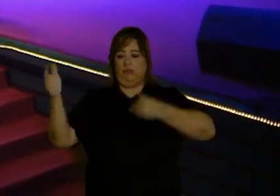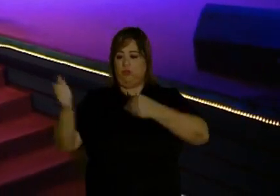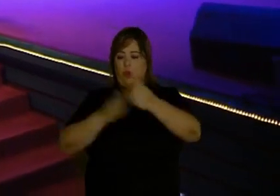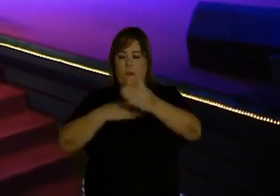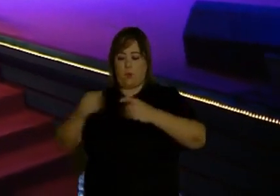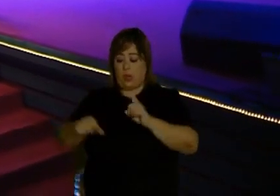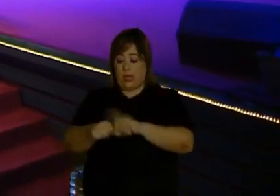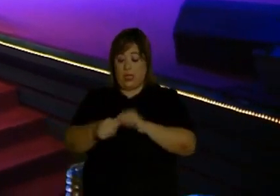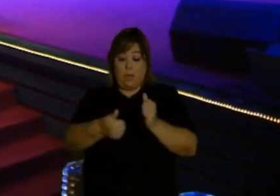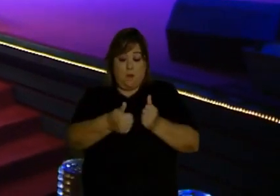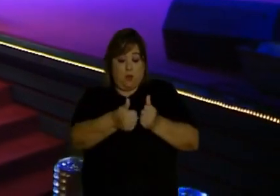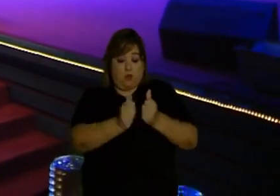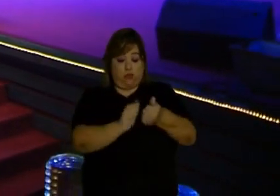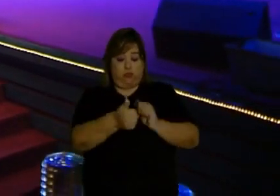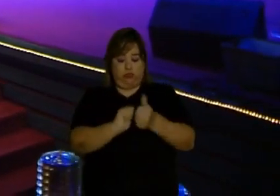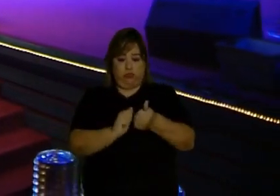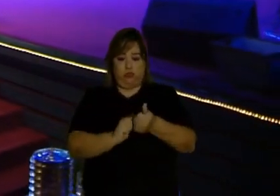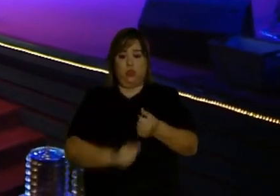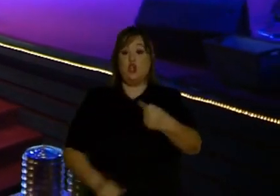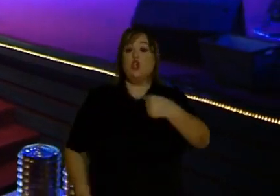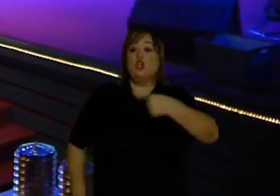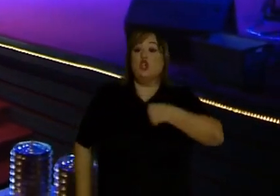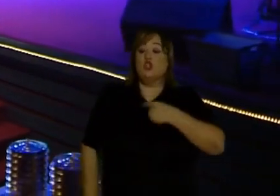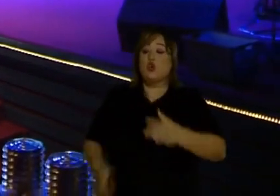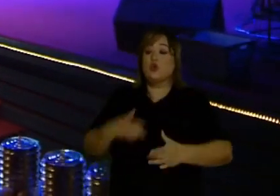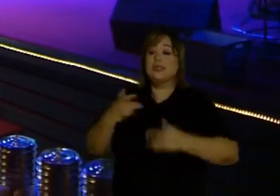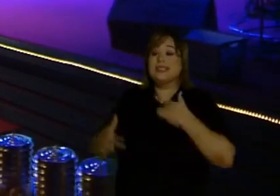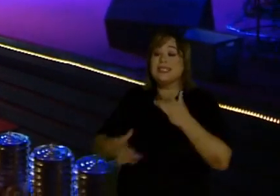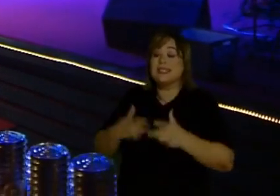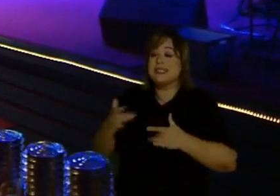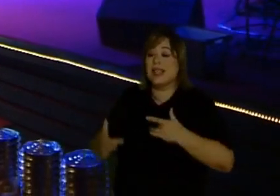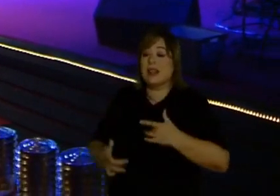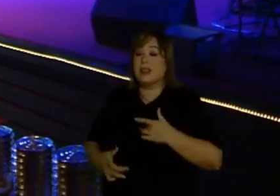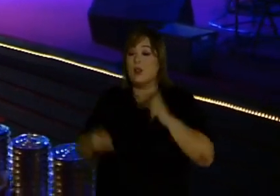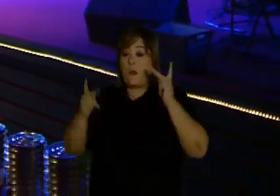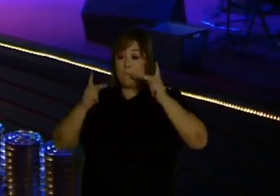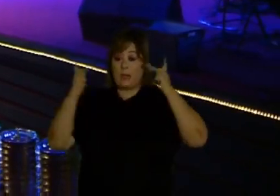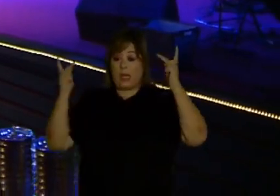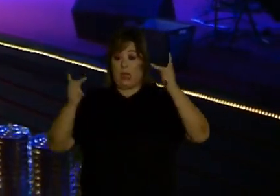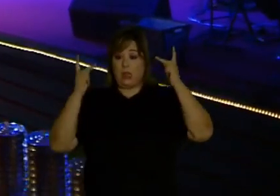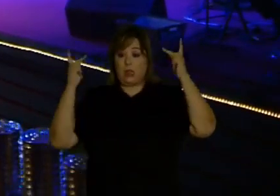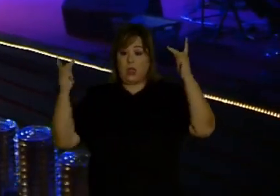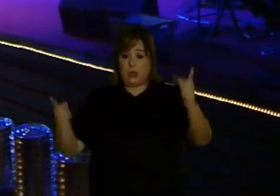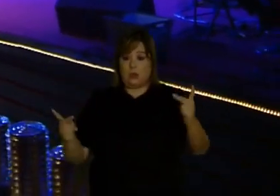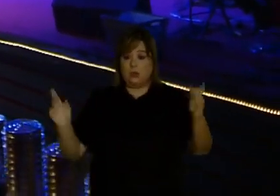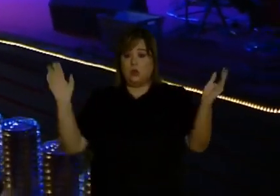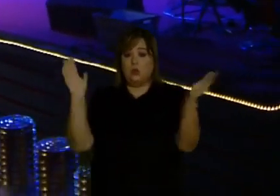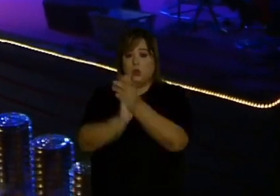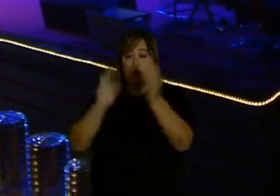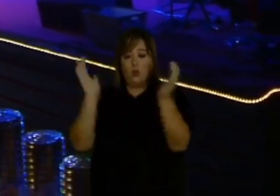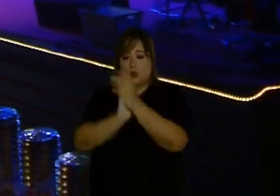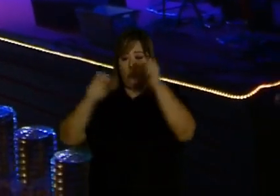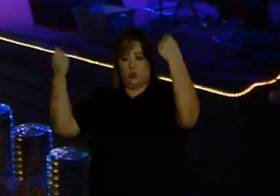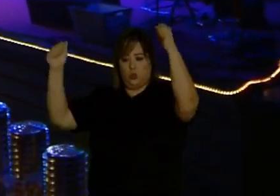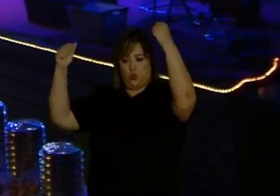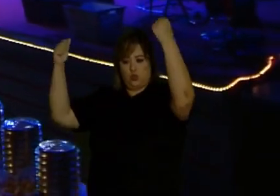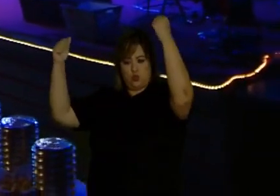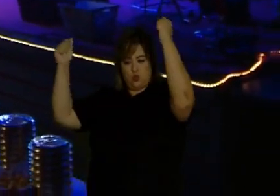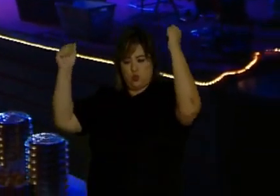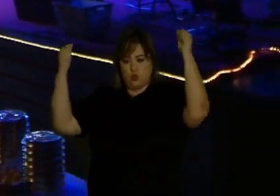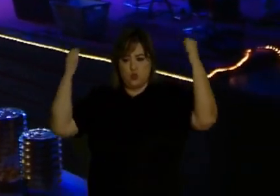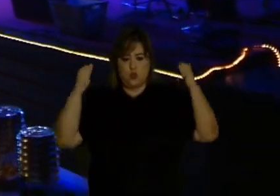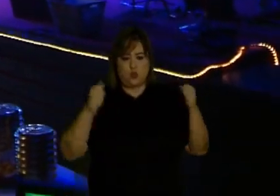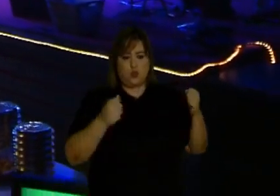que tú estás en victoria. Vamos, aplauda con todo lo que tiene. Tu aplauso anuncia que está a punto de soltarse